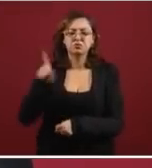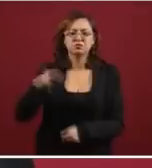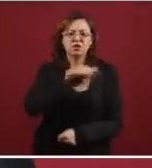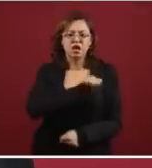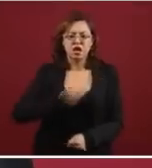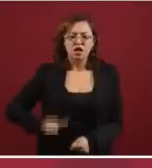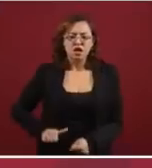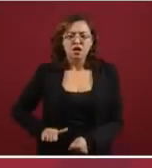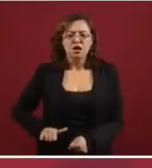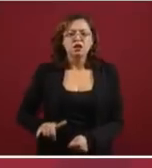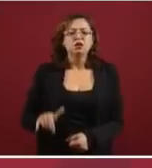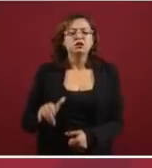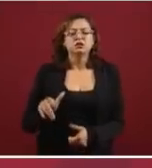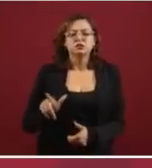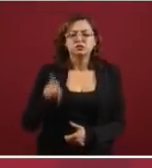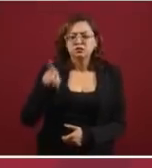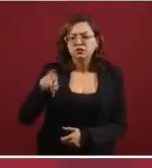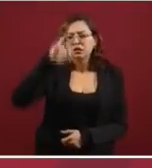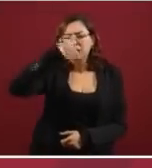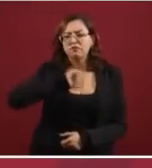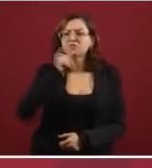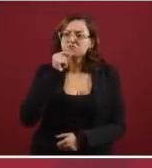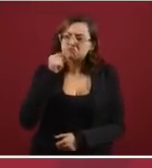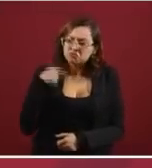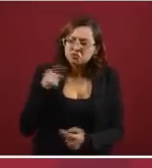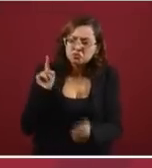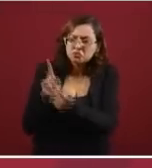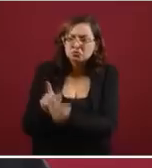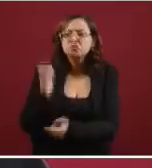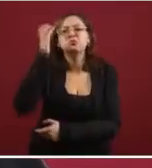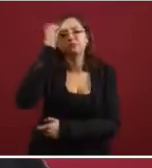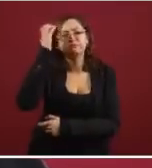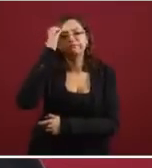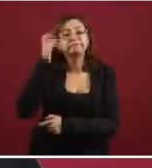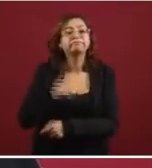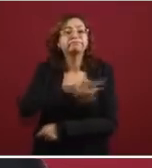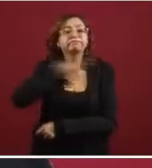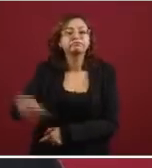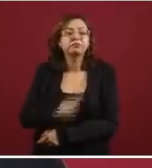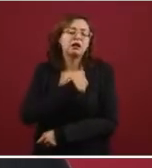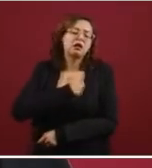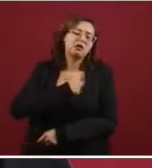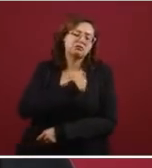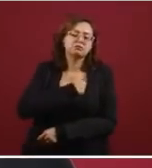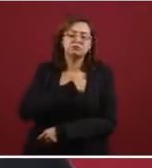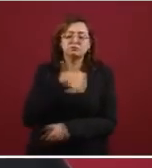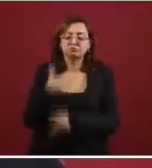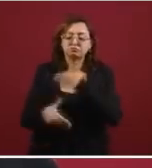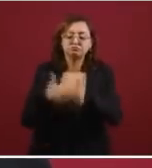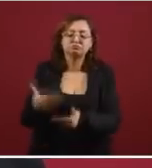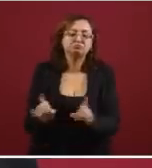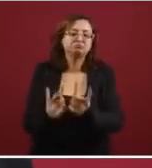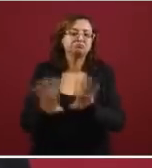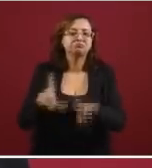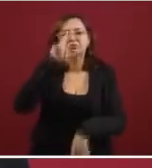conocí al jefe de la policía y desgraciadamente al poco tiempo